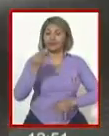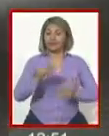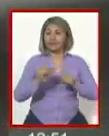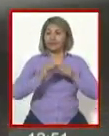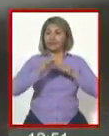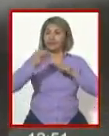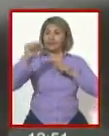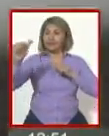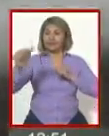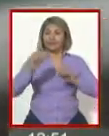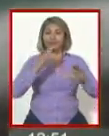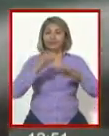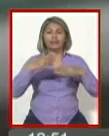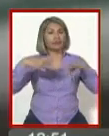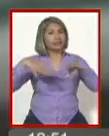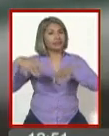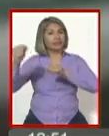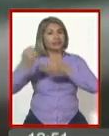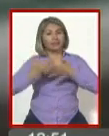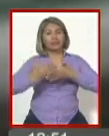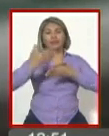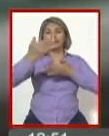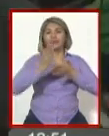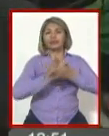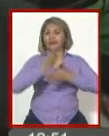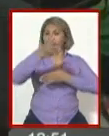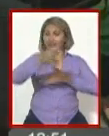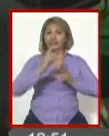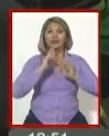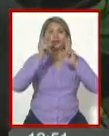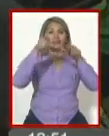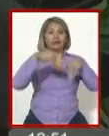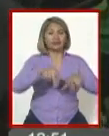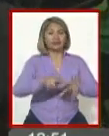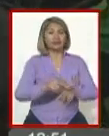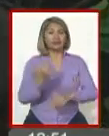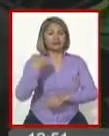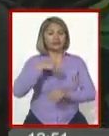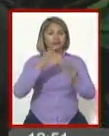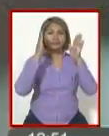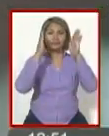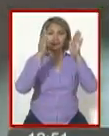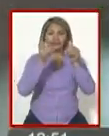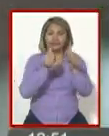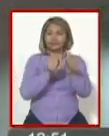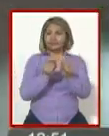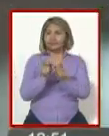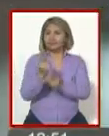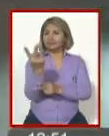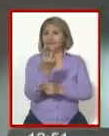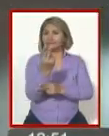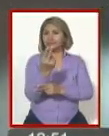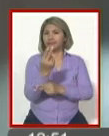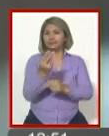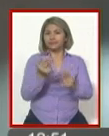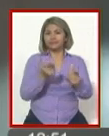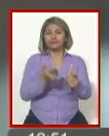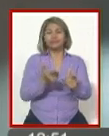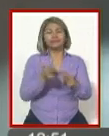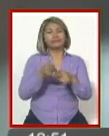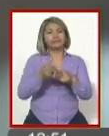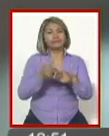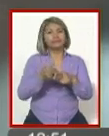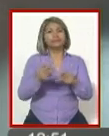se van a alejar, comunicar, vamos a ir al frente y para que nosotros estemos pendientes de ellos. La pareja fue intimidada con un